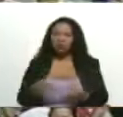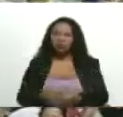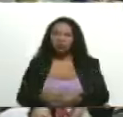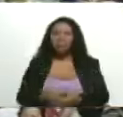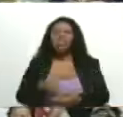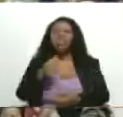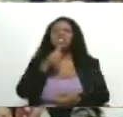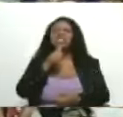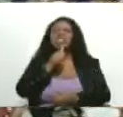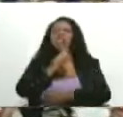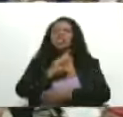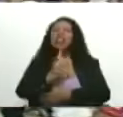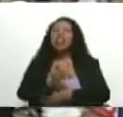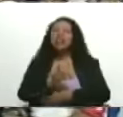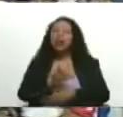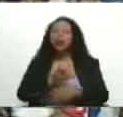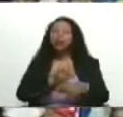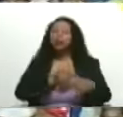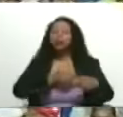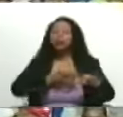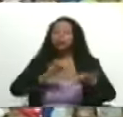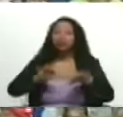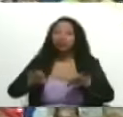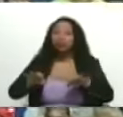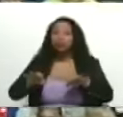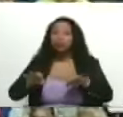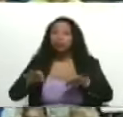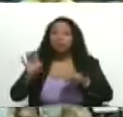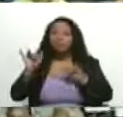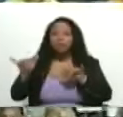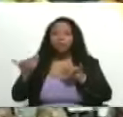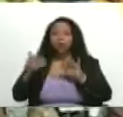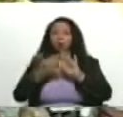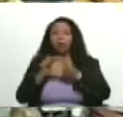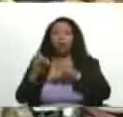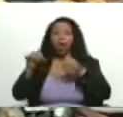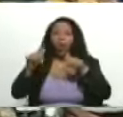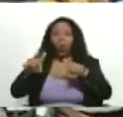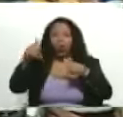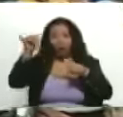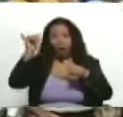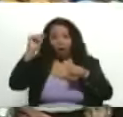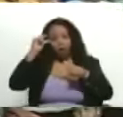¿quién debe dirigirlo en la comunidad? Nosotros tenemos hoy día